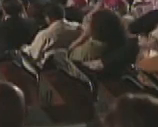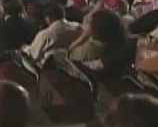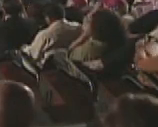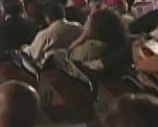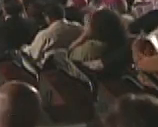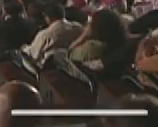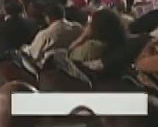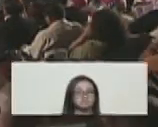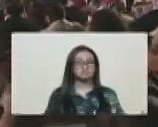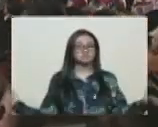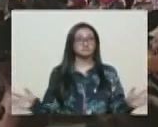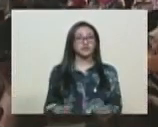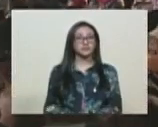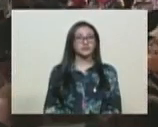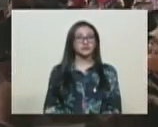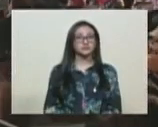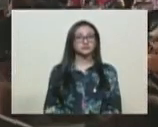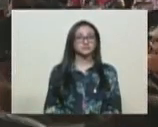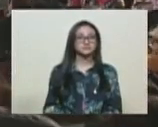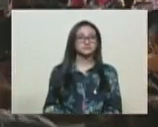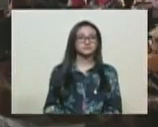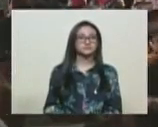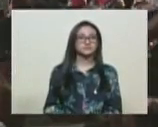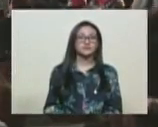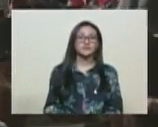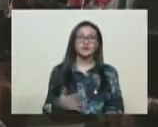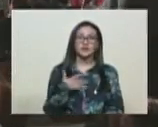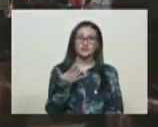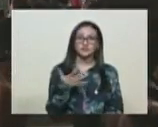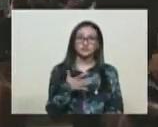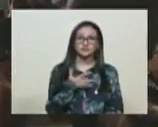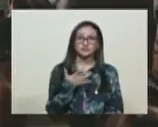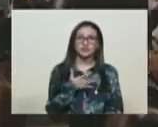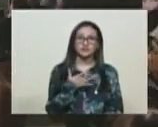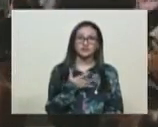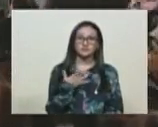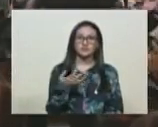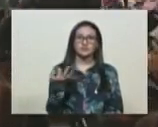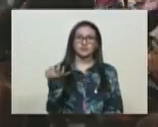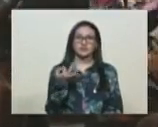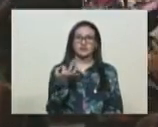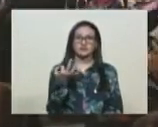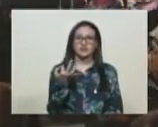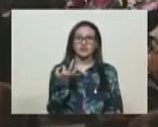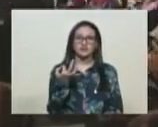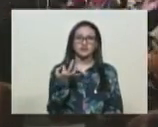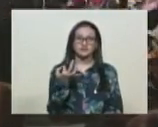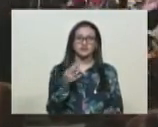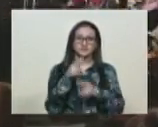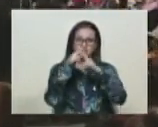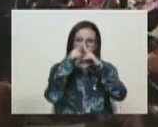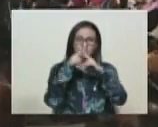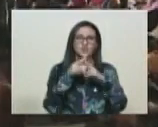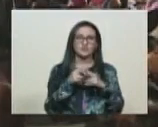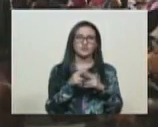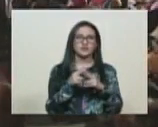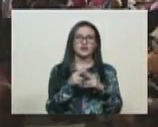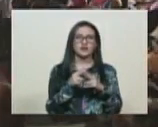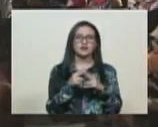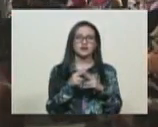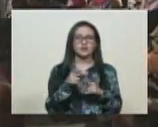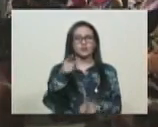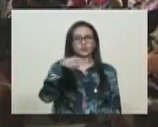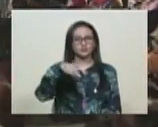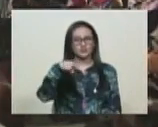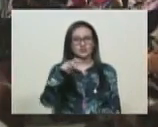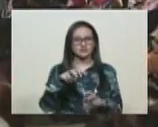Asamblea Constituyente. Nos sentimos realmente honrados de la presencia de ustedes